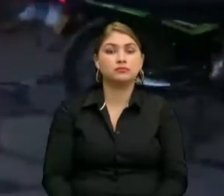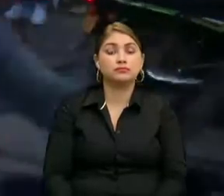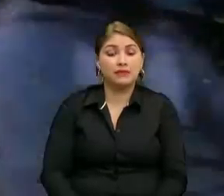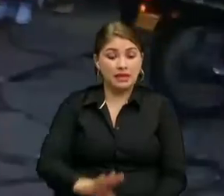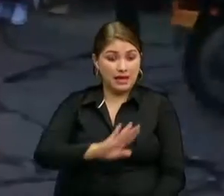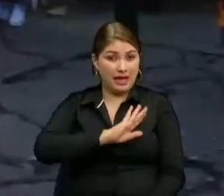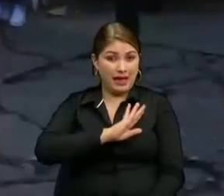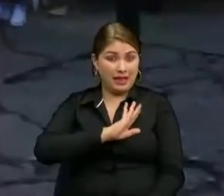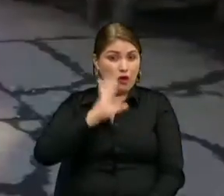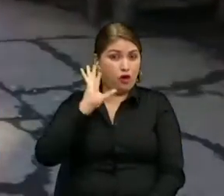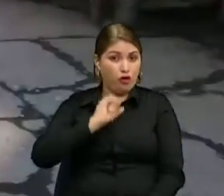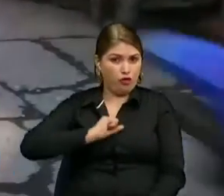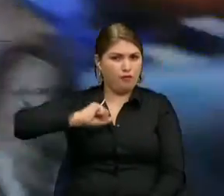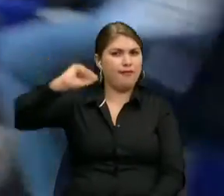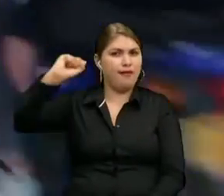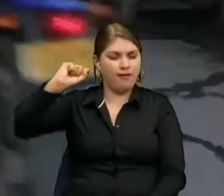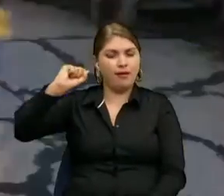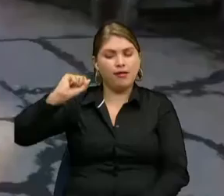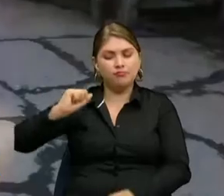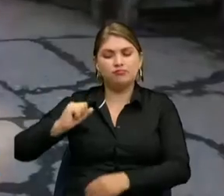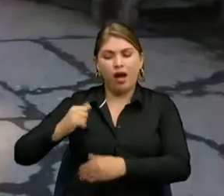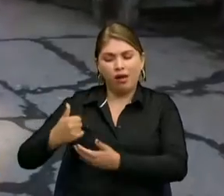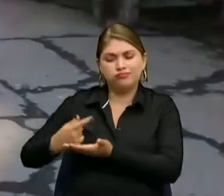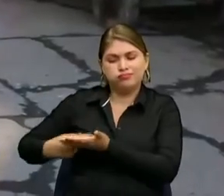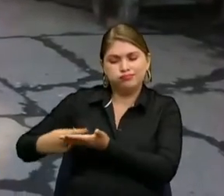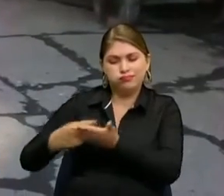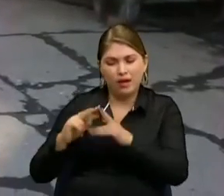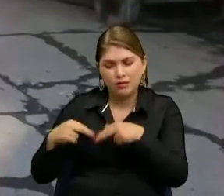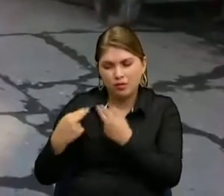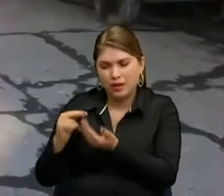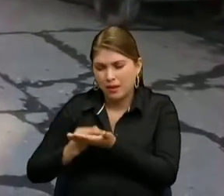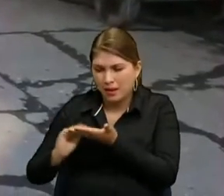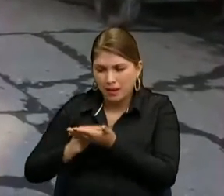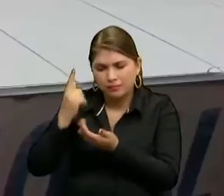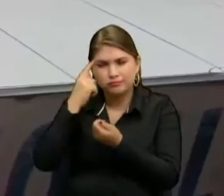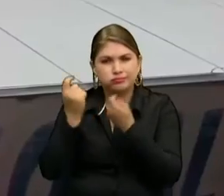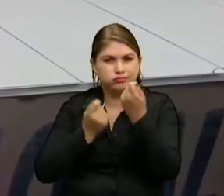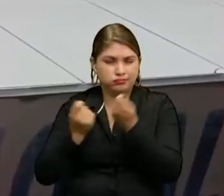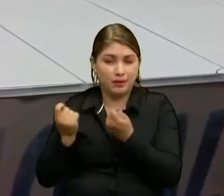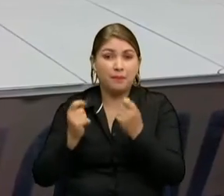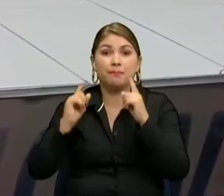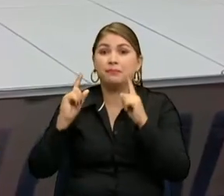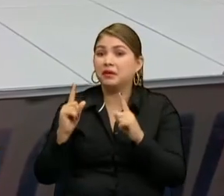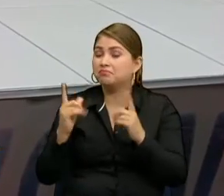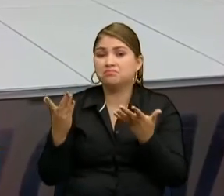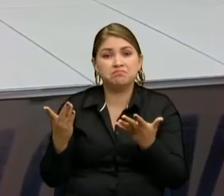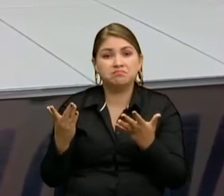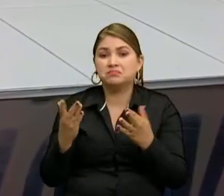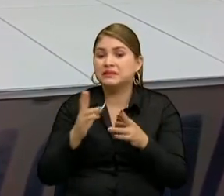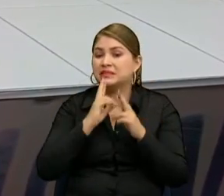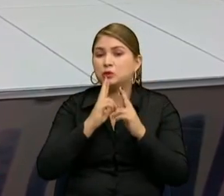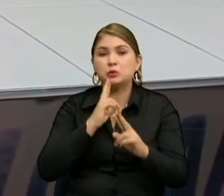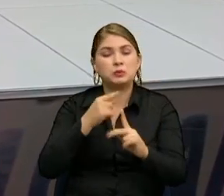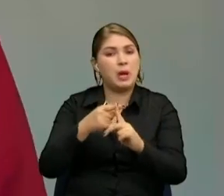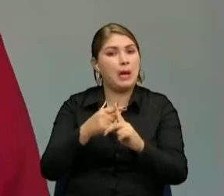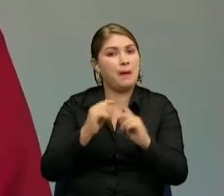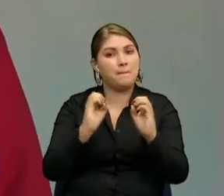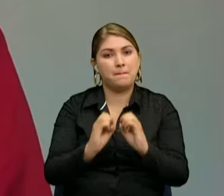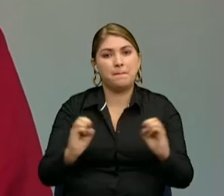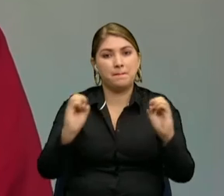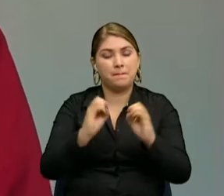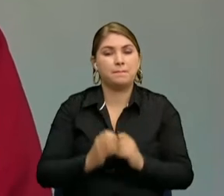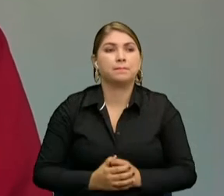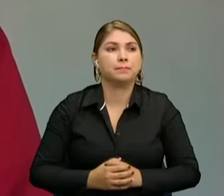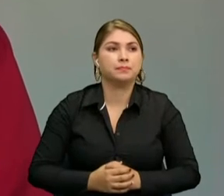La alcaldía de Ocaña ha adelantado reuniones y establecido varias alternativas, pero ninguna parece dar resultado. Lo